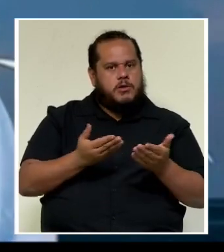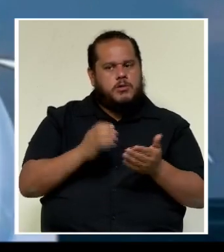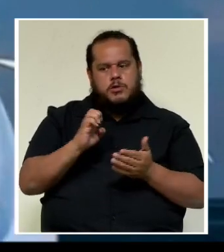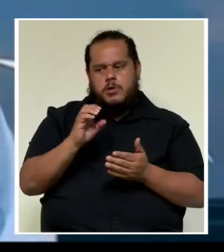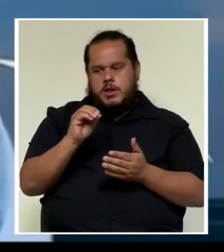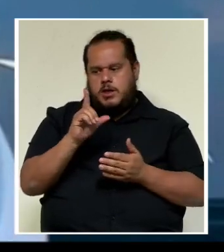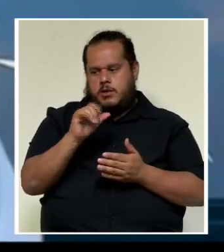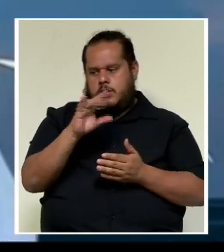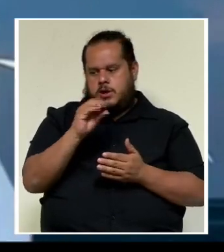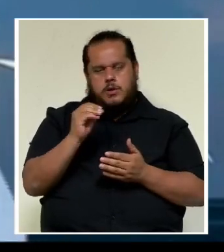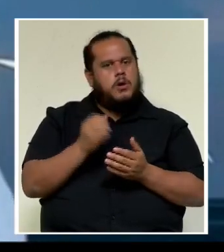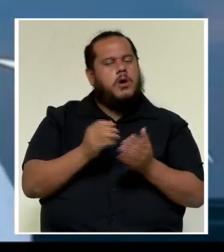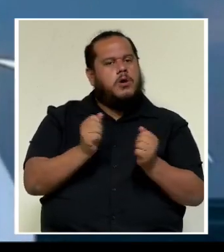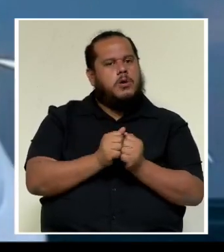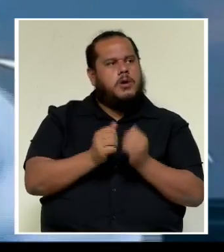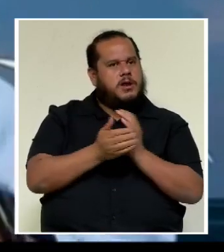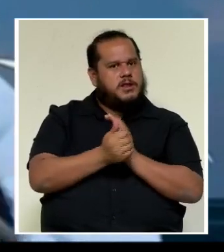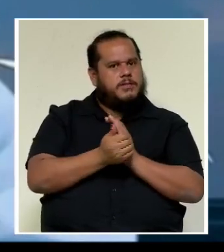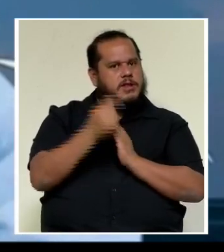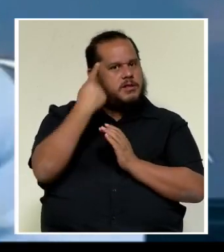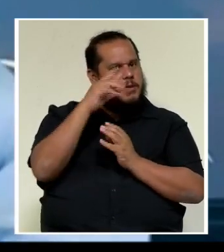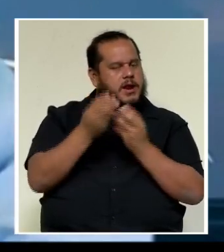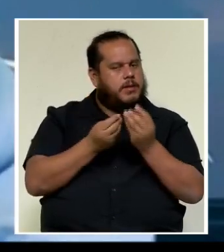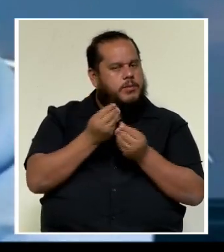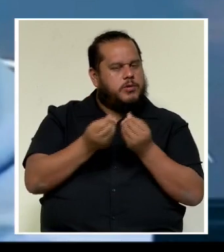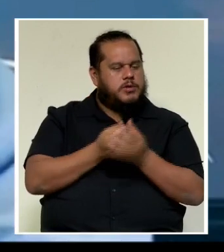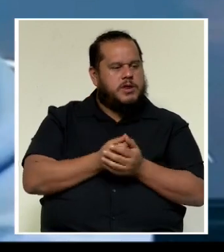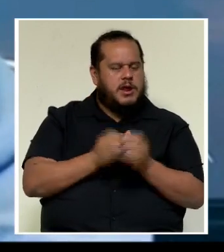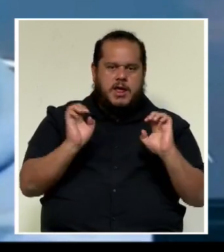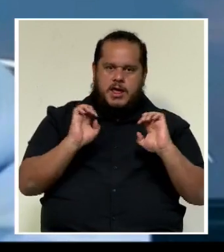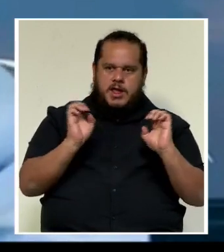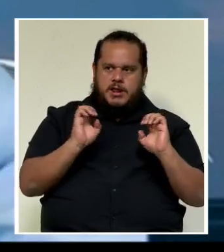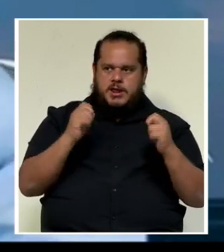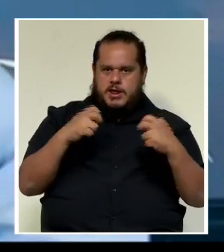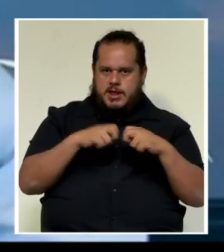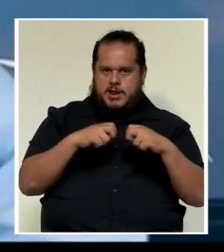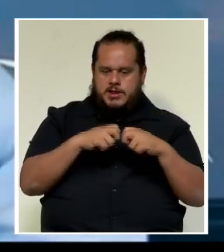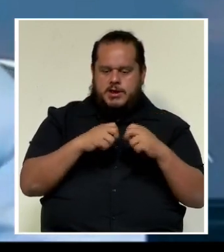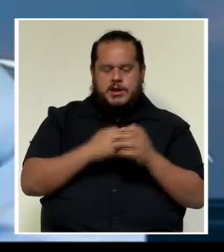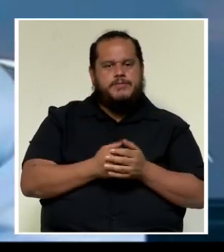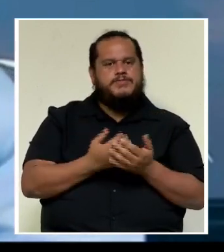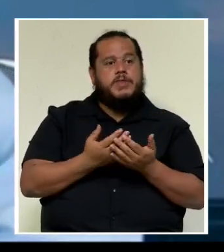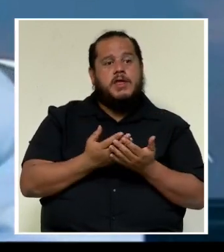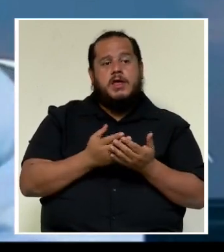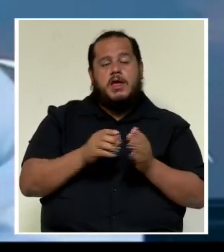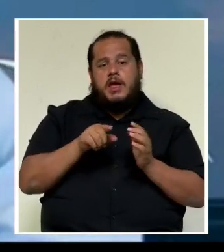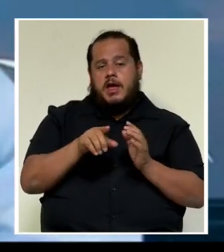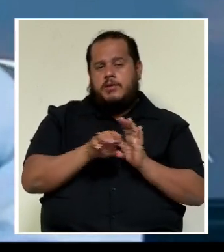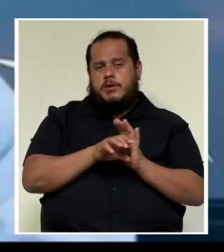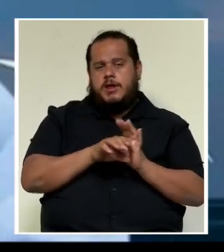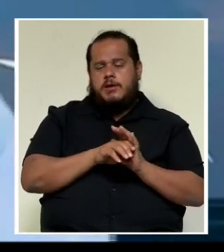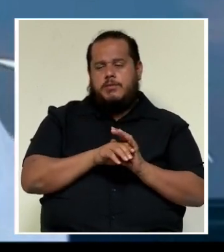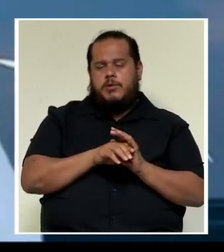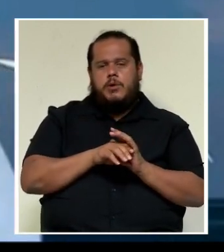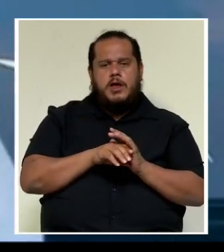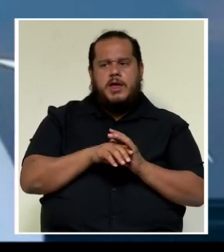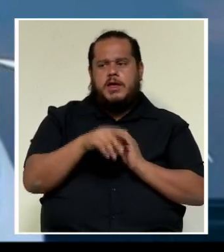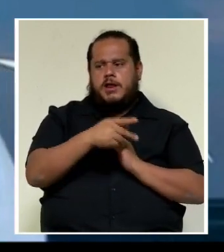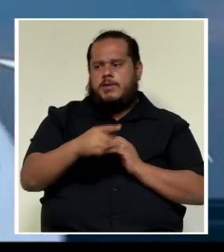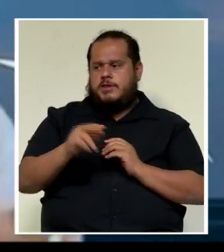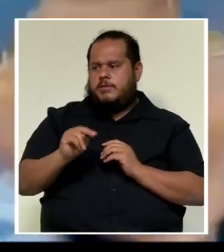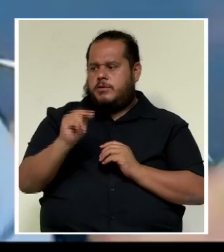eólico con las capacidades para generar energía eléctrica. En este caso, la zona del Pacífico Norte de